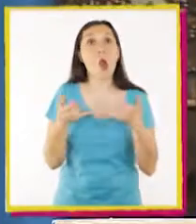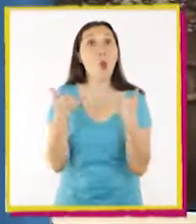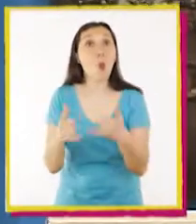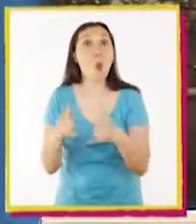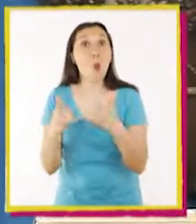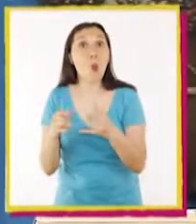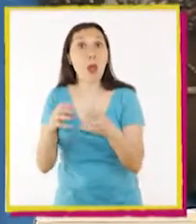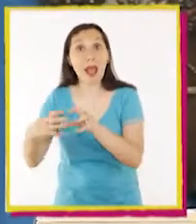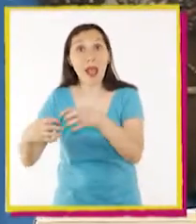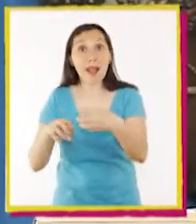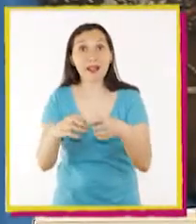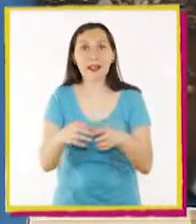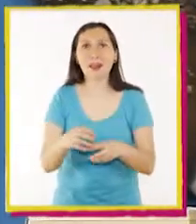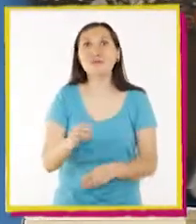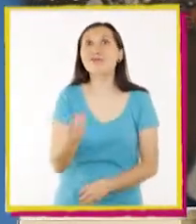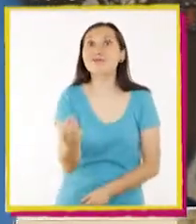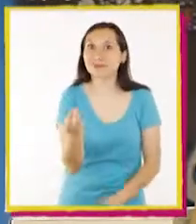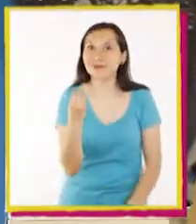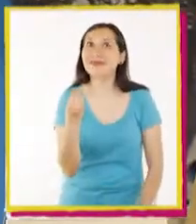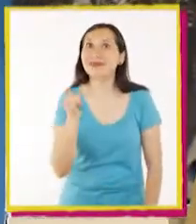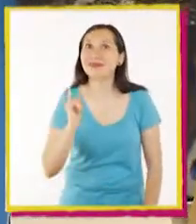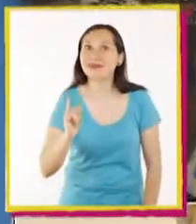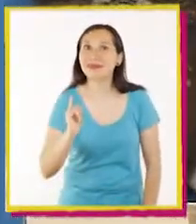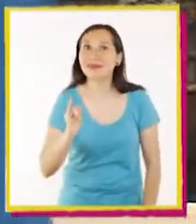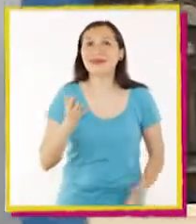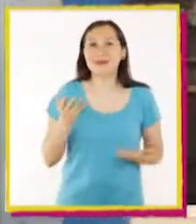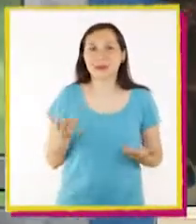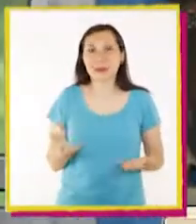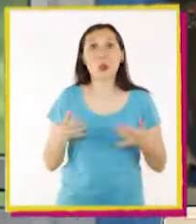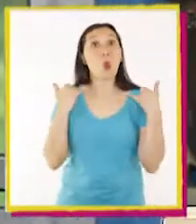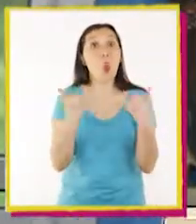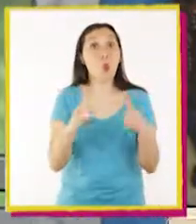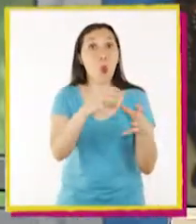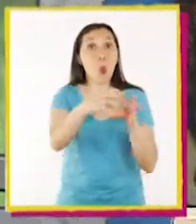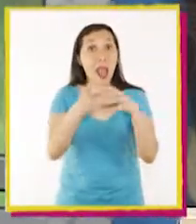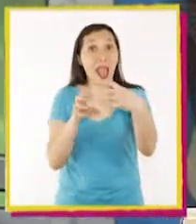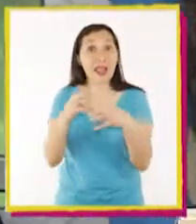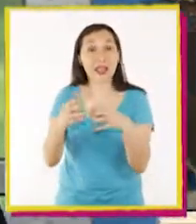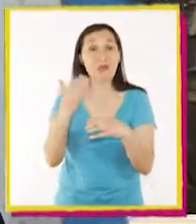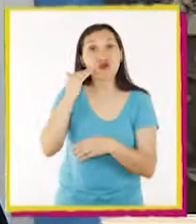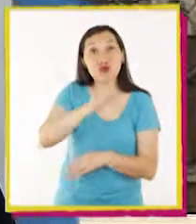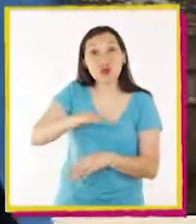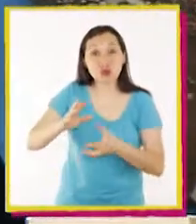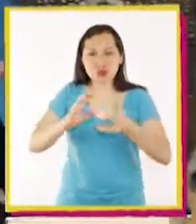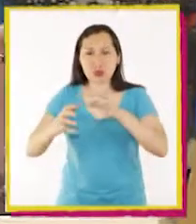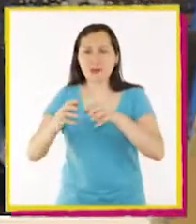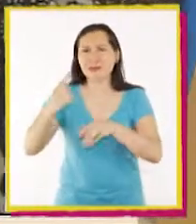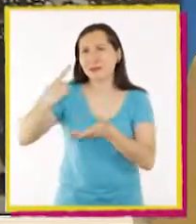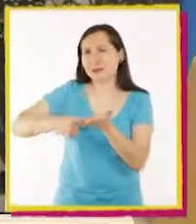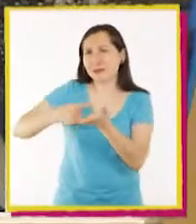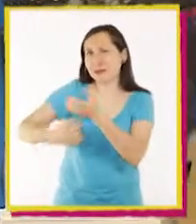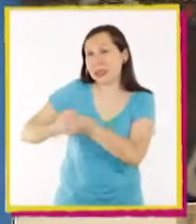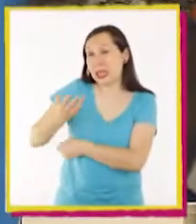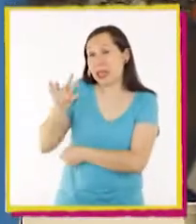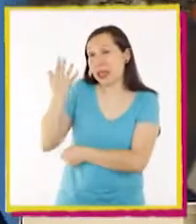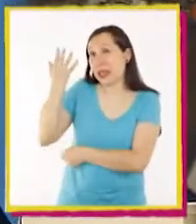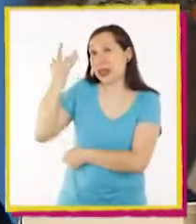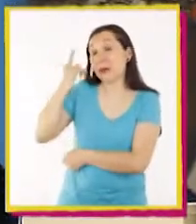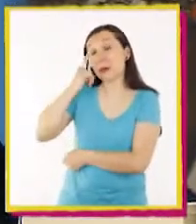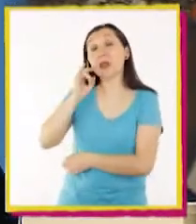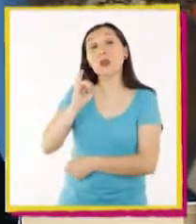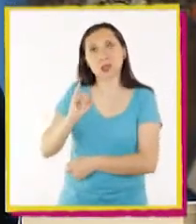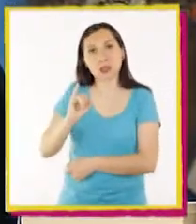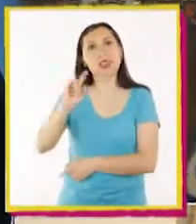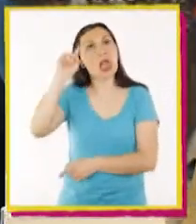¡Los juguetes! ¡Genial! Bueno, los juguetes han existido de hace miles de años,